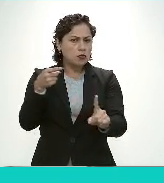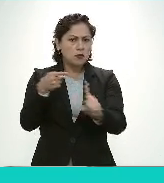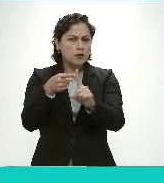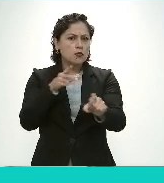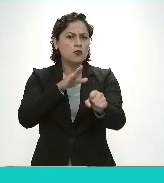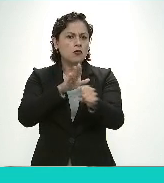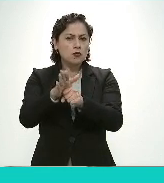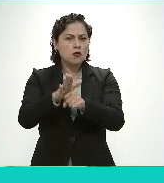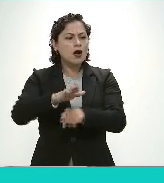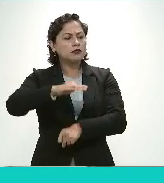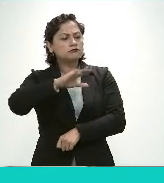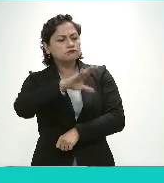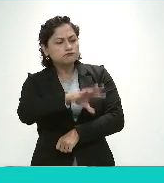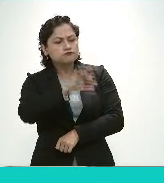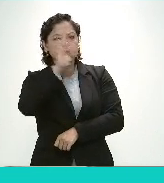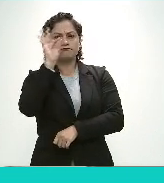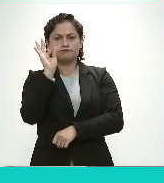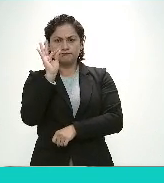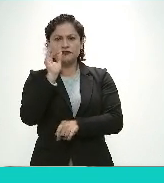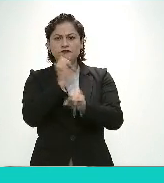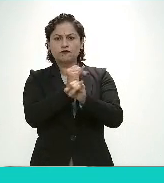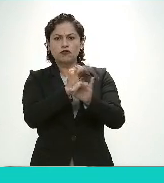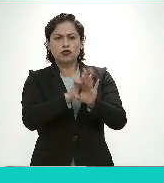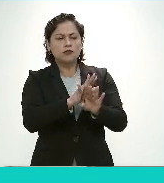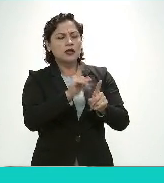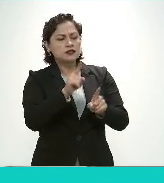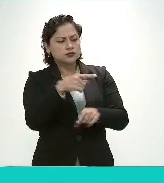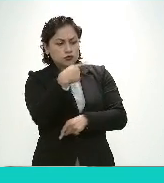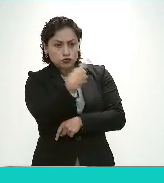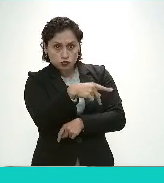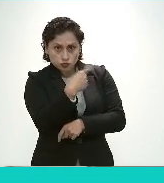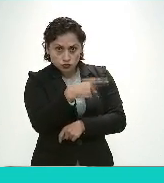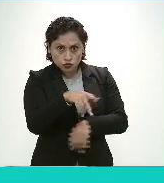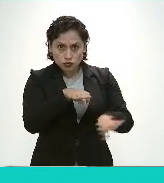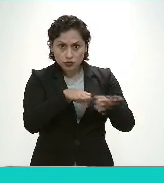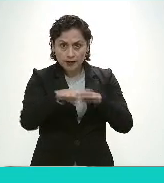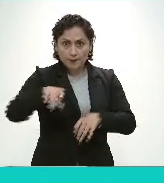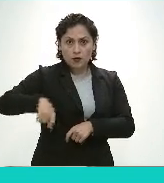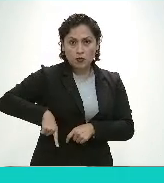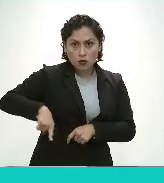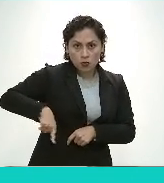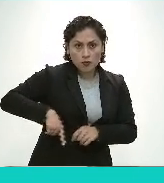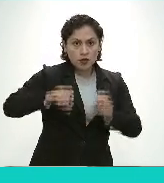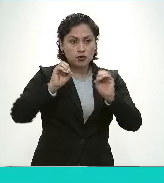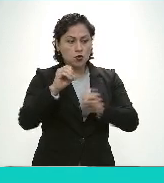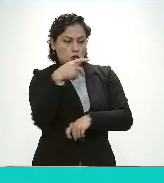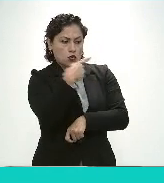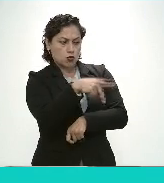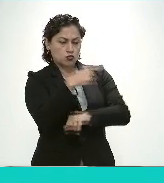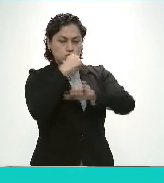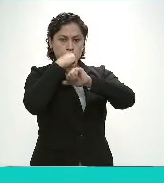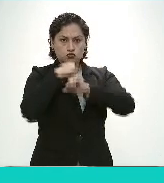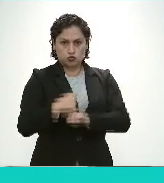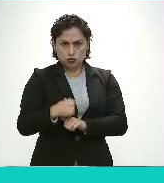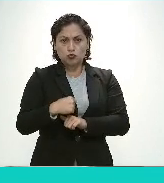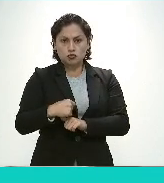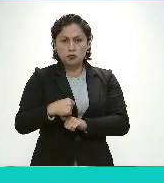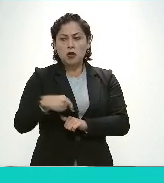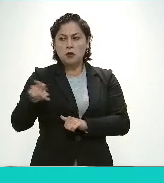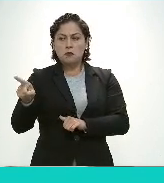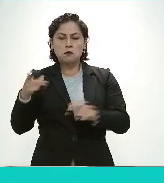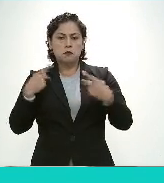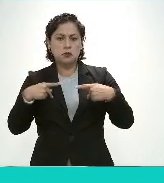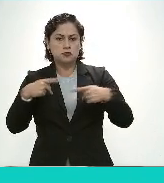documente en el ejercicio de las facultades de los servidores públicos y de sus funciones respecto al desempeño de su encargo